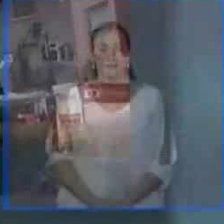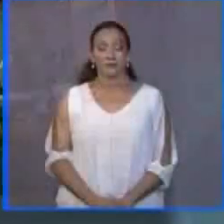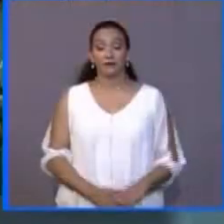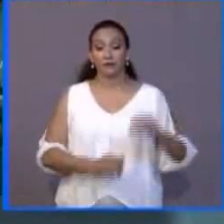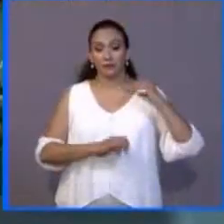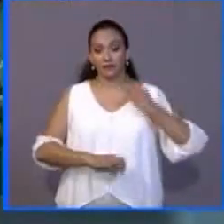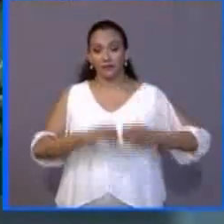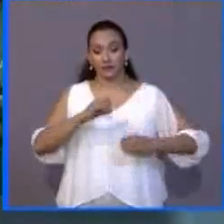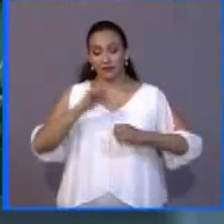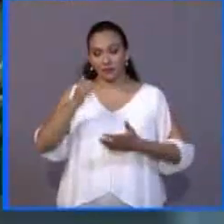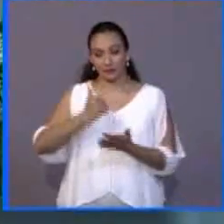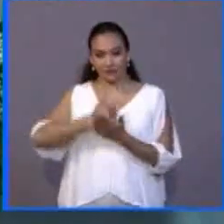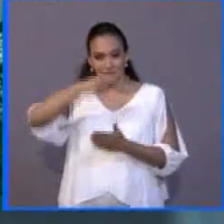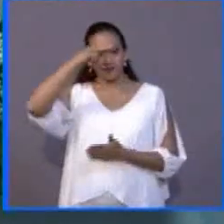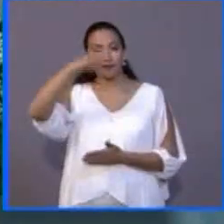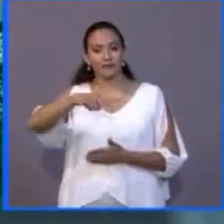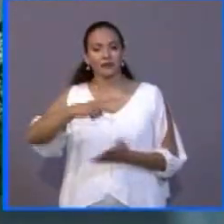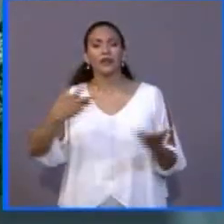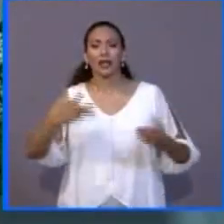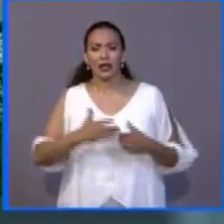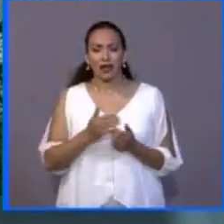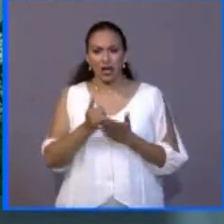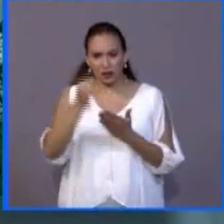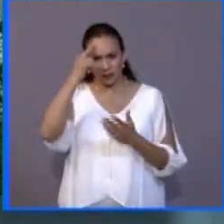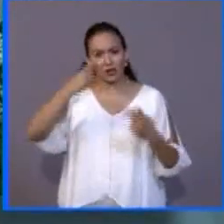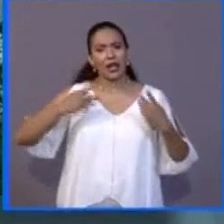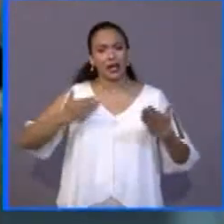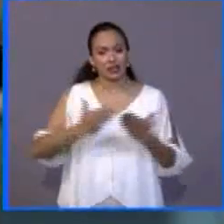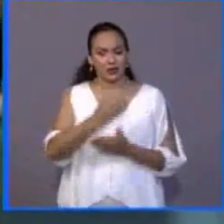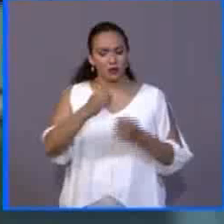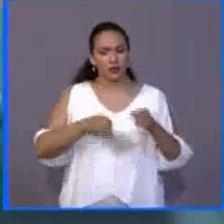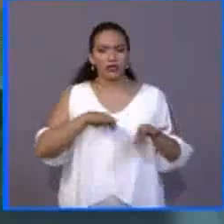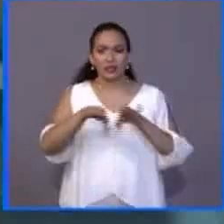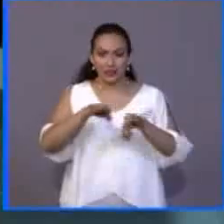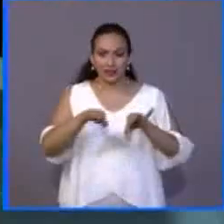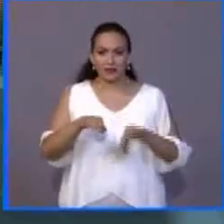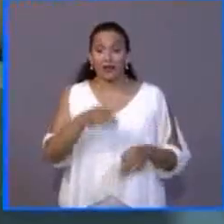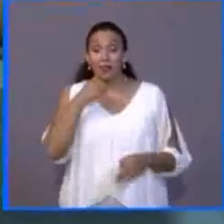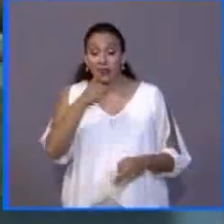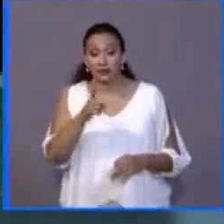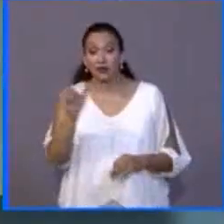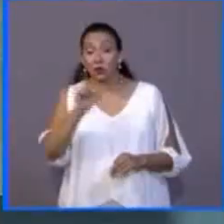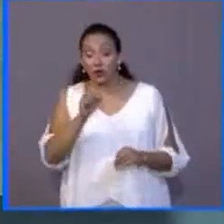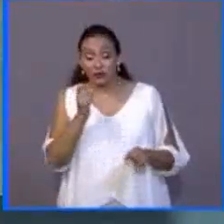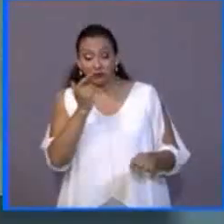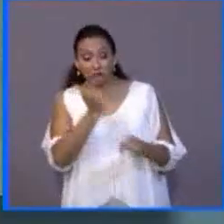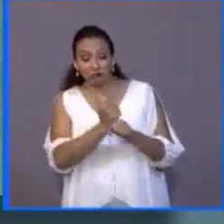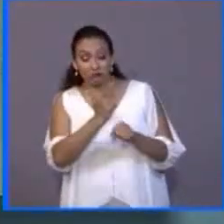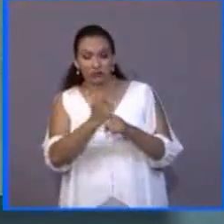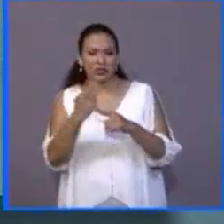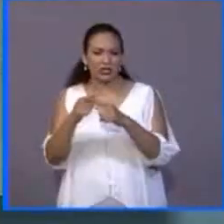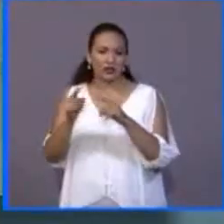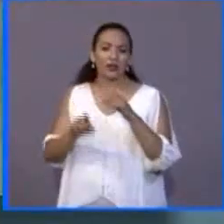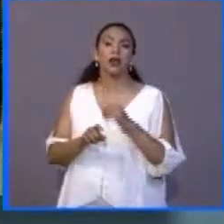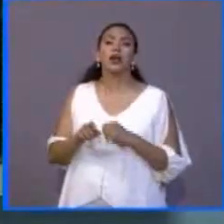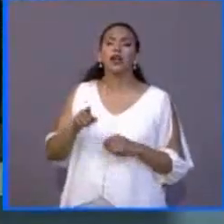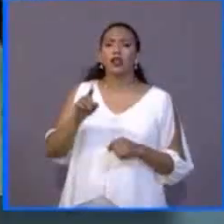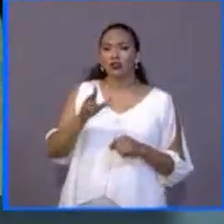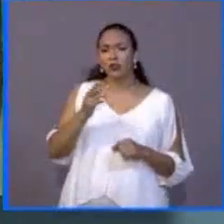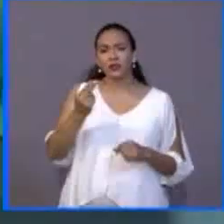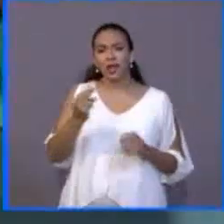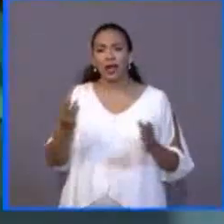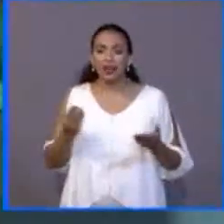El Poder Judicial de la Ciudad de México garantiza el acceso a la justicia laboral. Precisa que en determinados casos no es necesario agotar la etapa